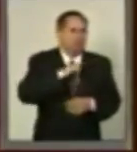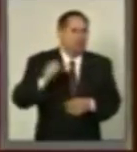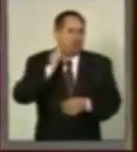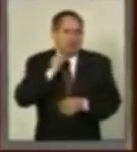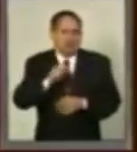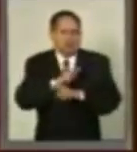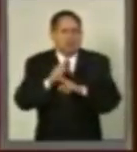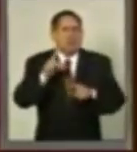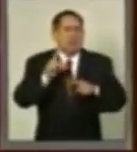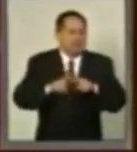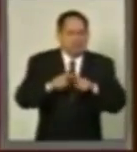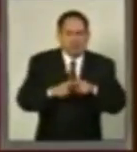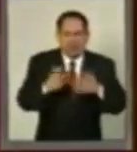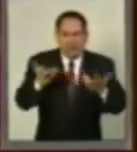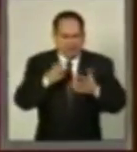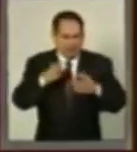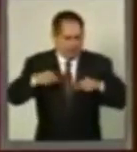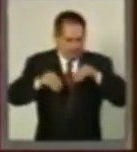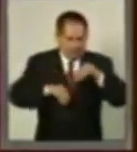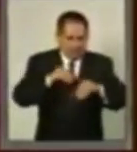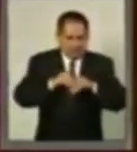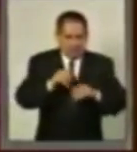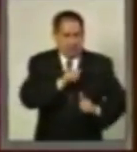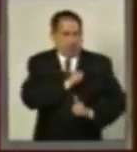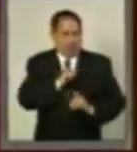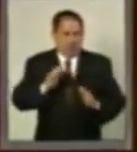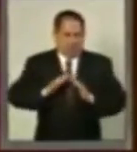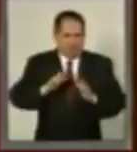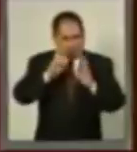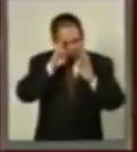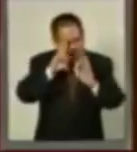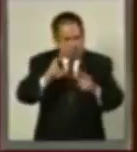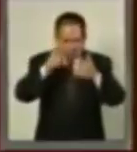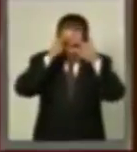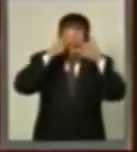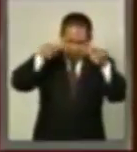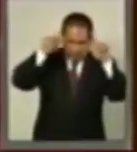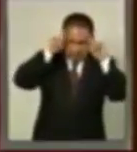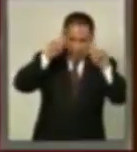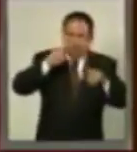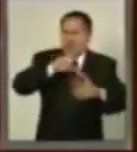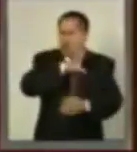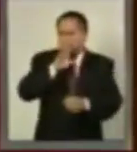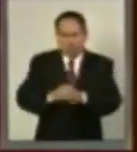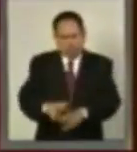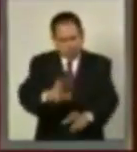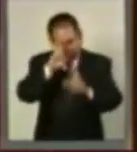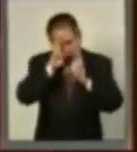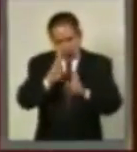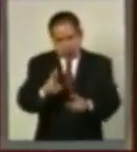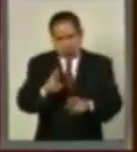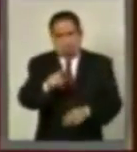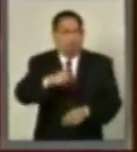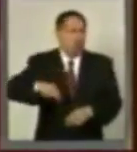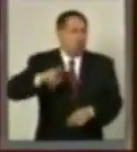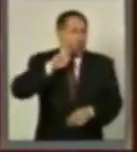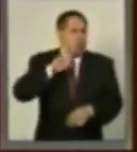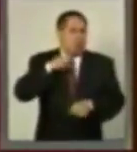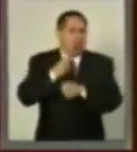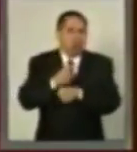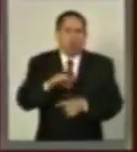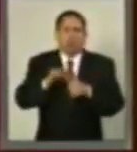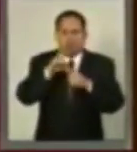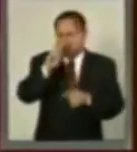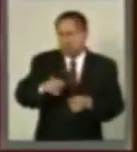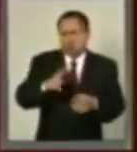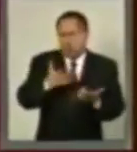el reconocimiento que hicimos al Ejército, a la Marina, a todos y cada uno de los voluntarios. Ahí no hubo